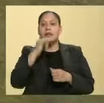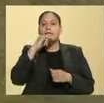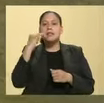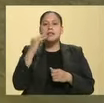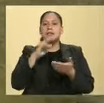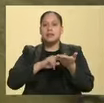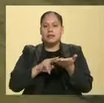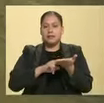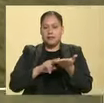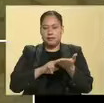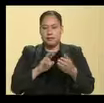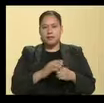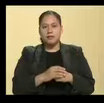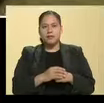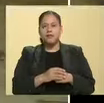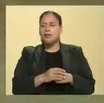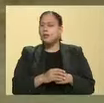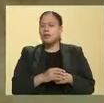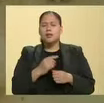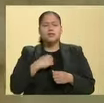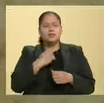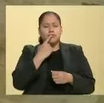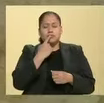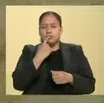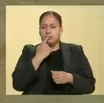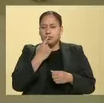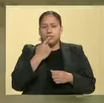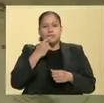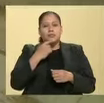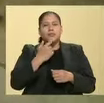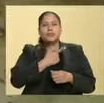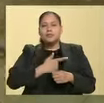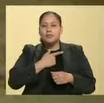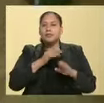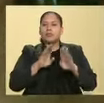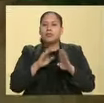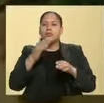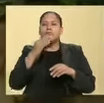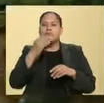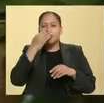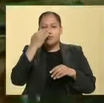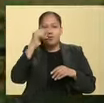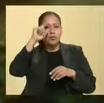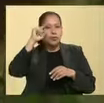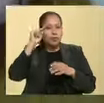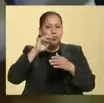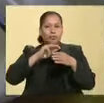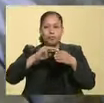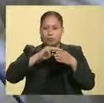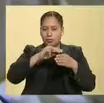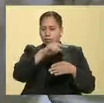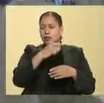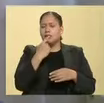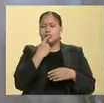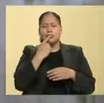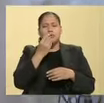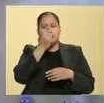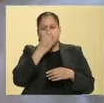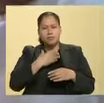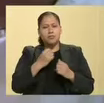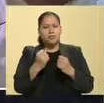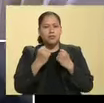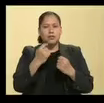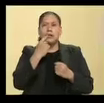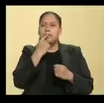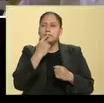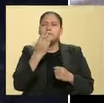verde. Como me encanta el sabor del epazote, tan aromático, ¿no? Y tan propio